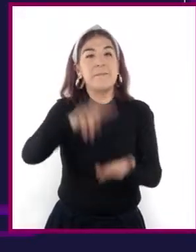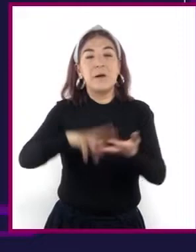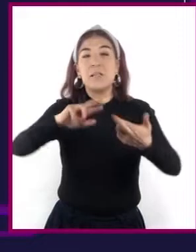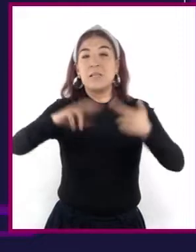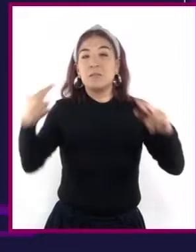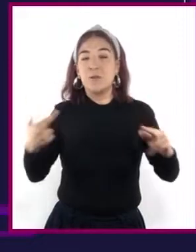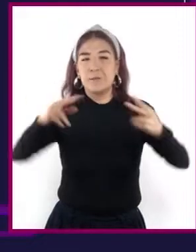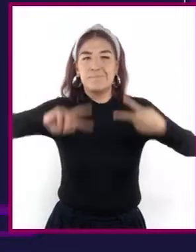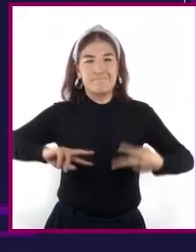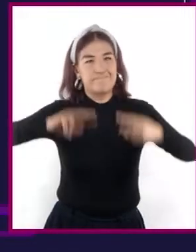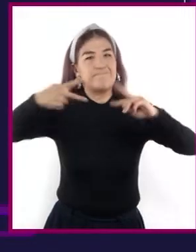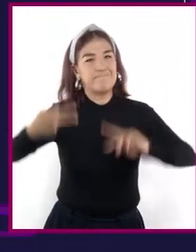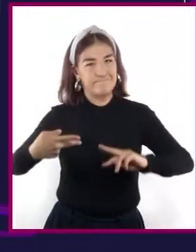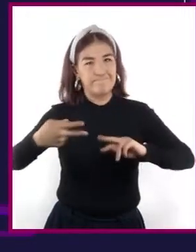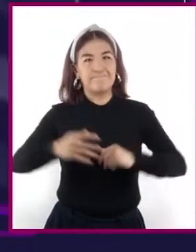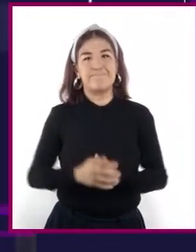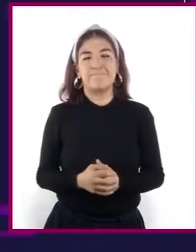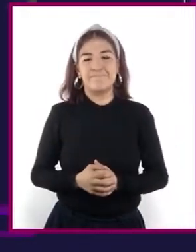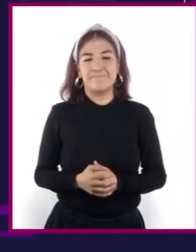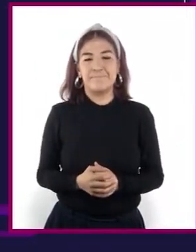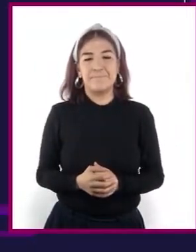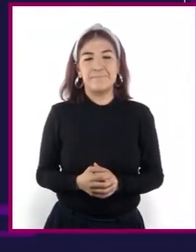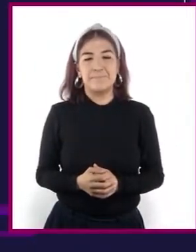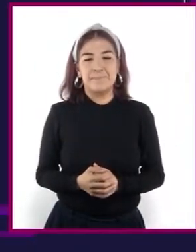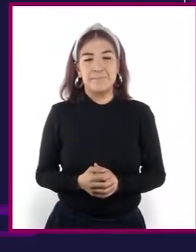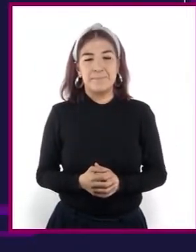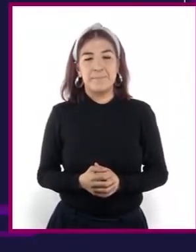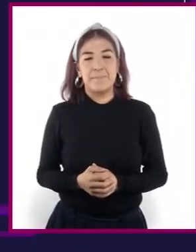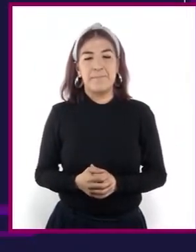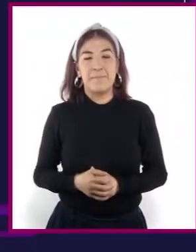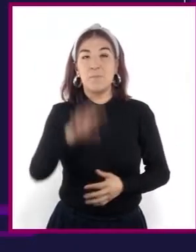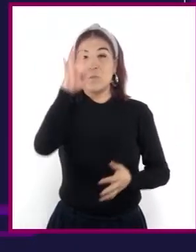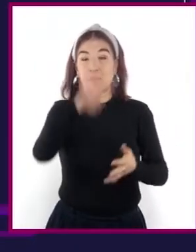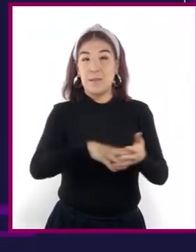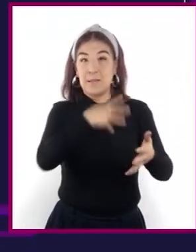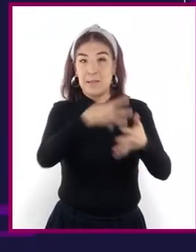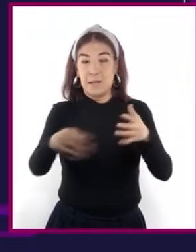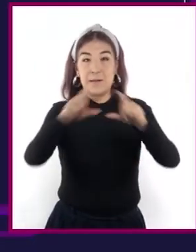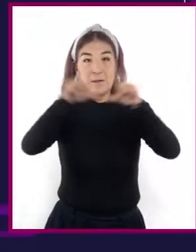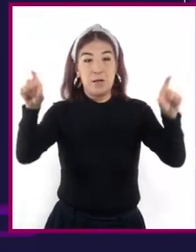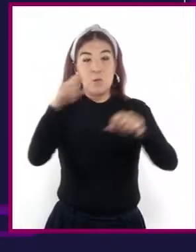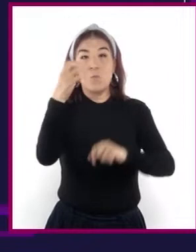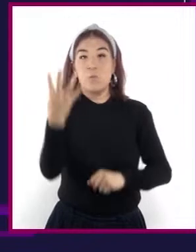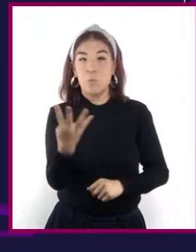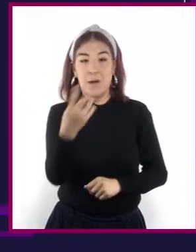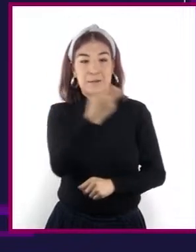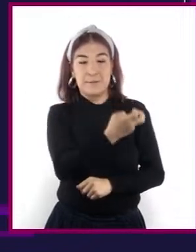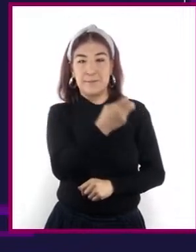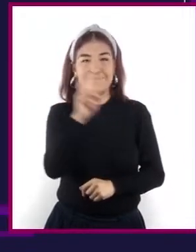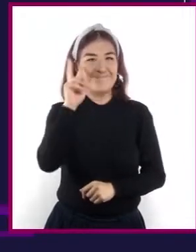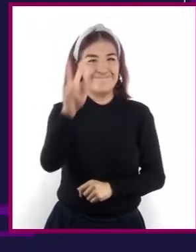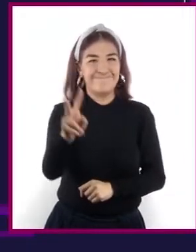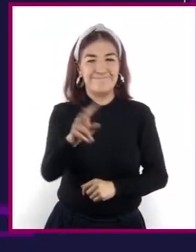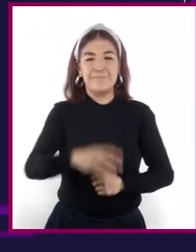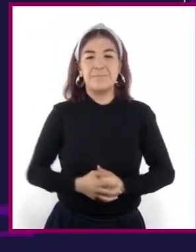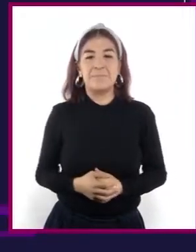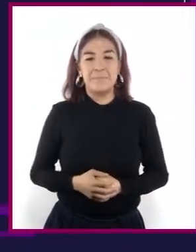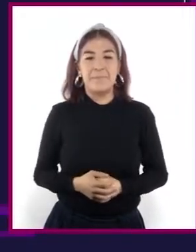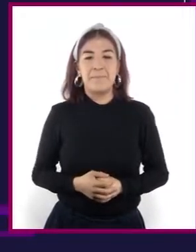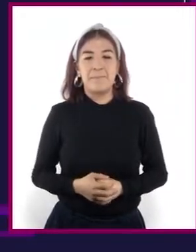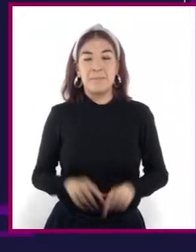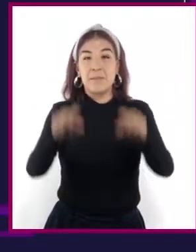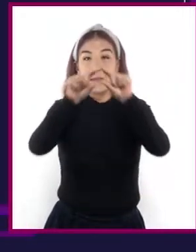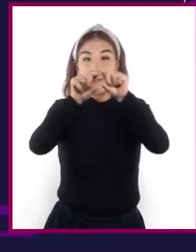de proporcionalidad inversa. Para la tabla 4, como pueden observar, aunque al aumentar una